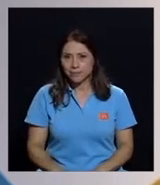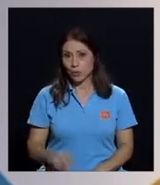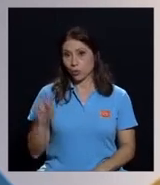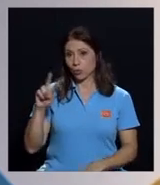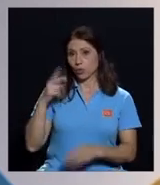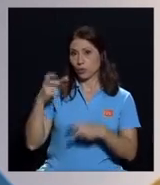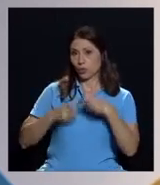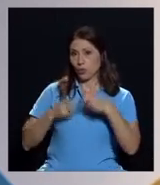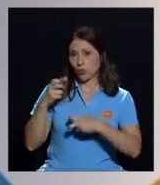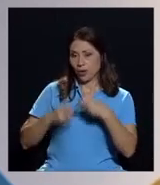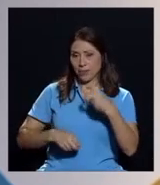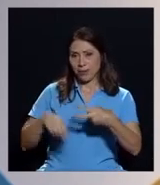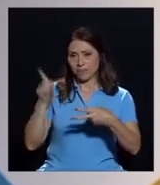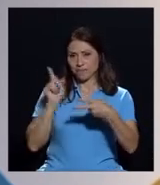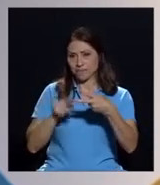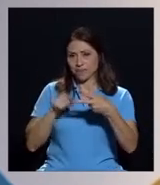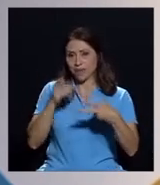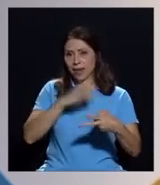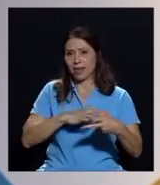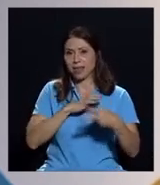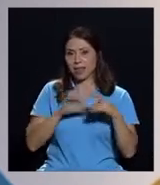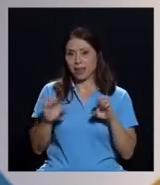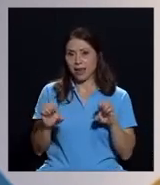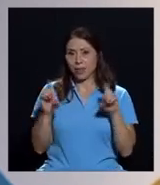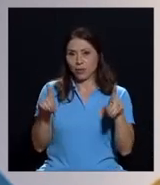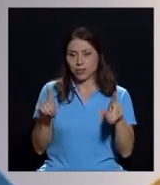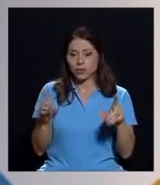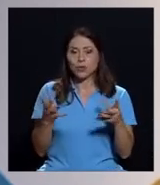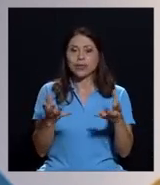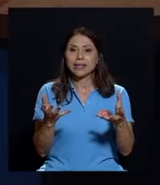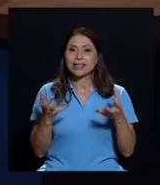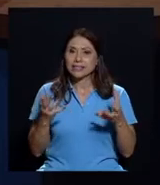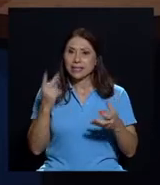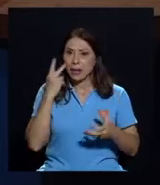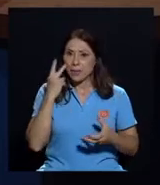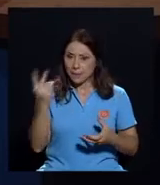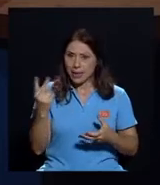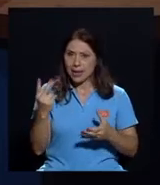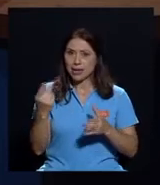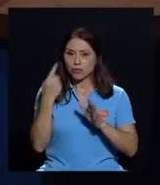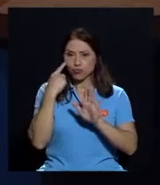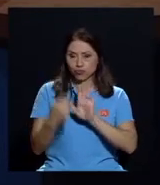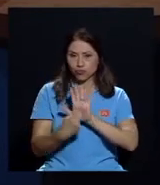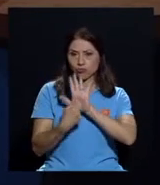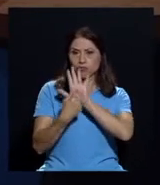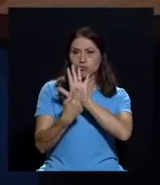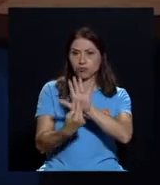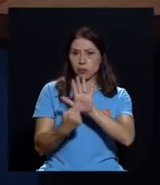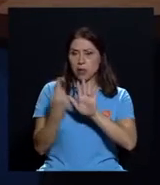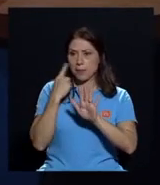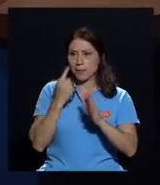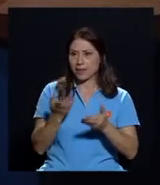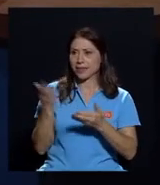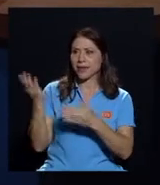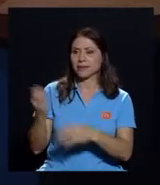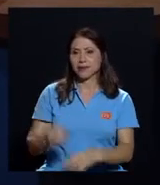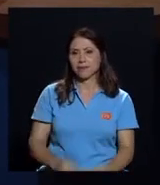que es el eje este de calidad de la educación y quisiera ver el siguiente diagrama en pantalla